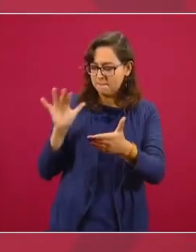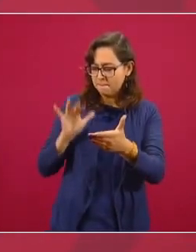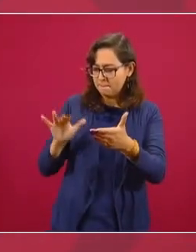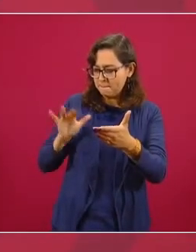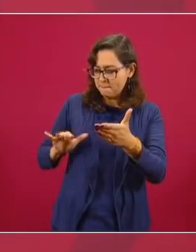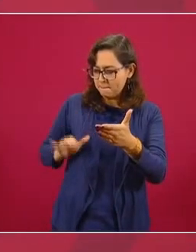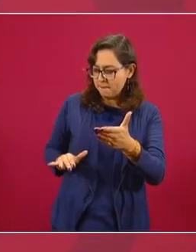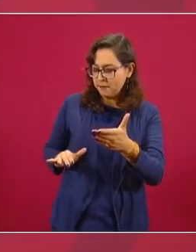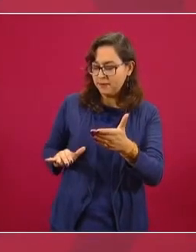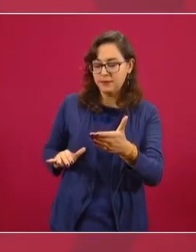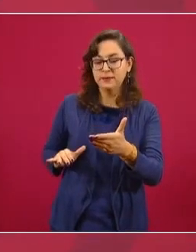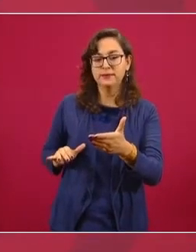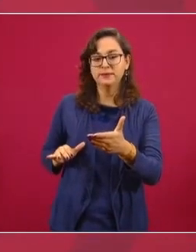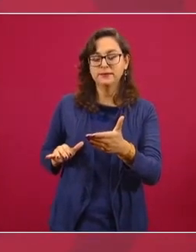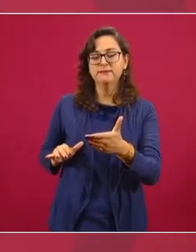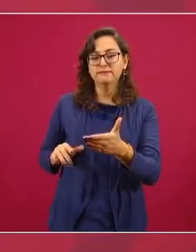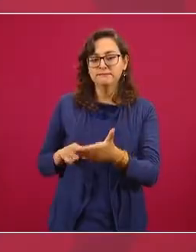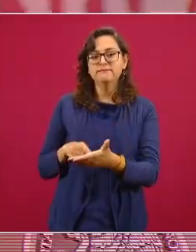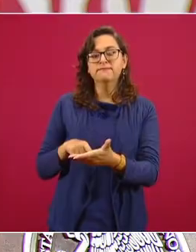reciente